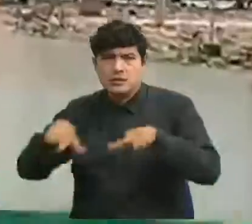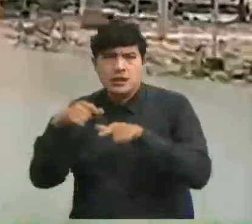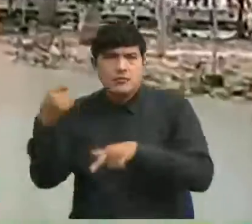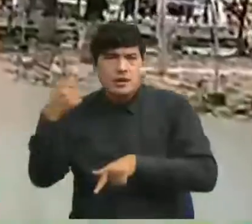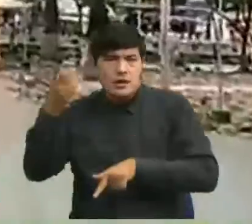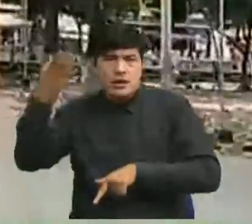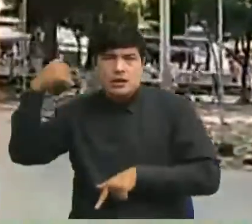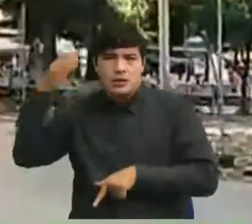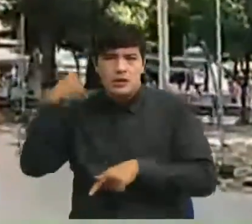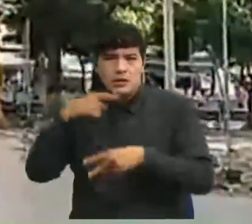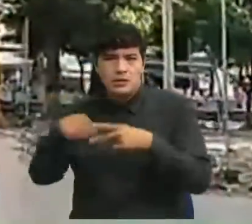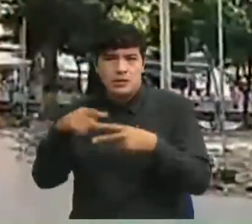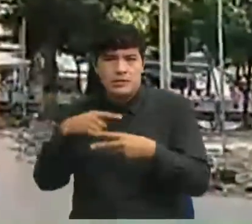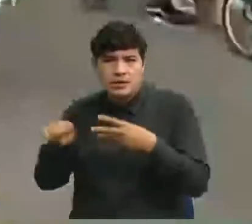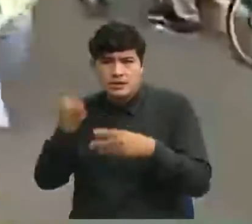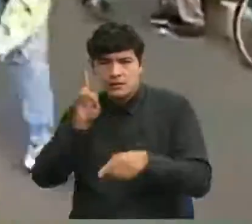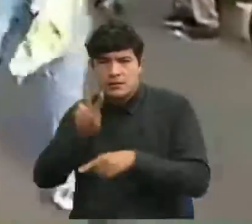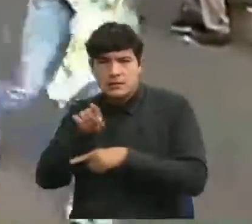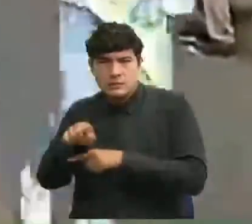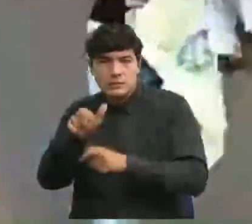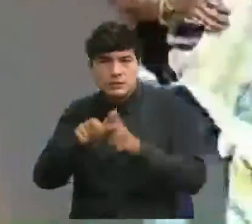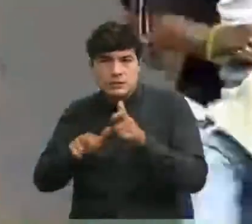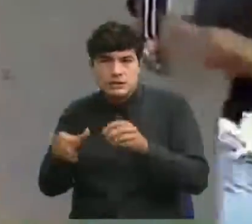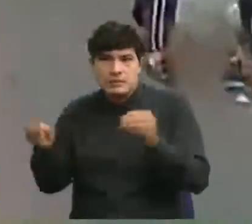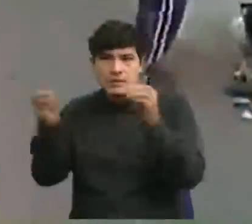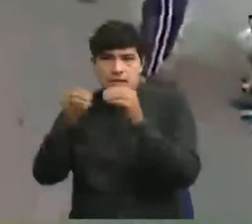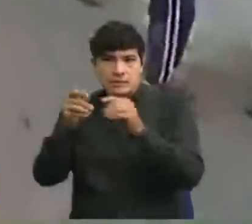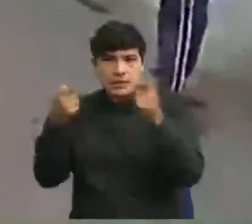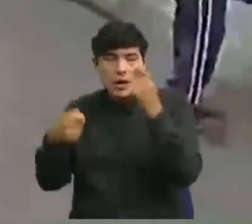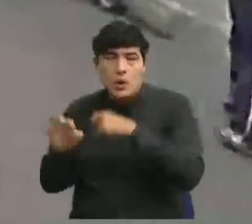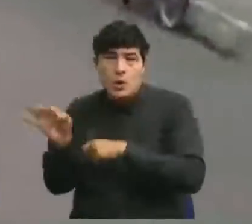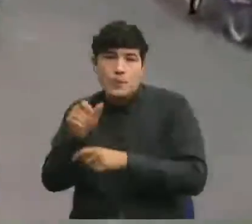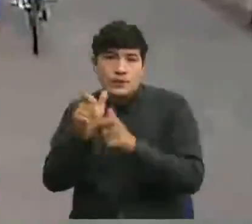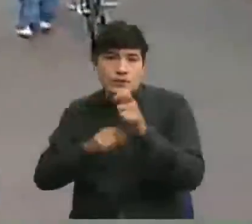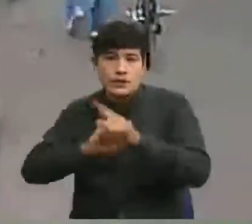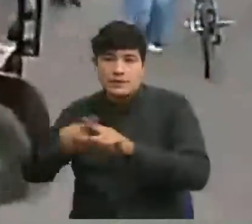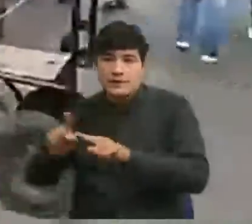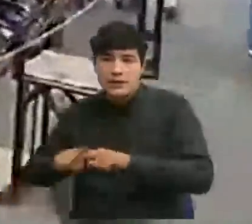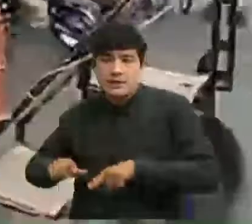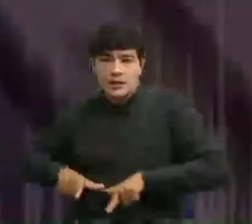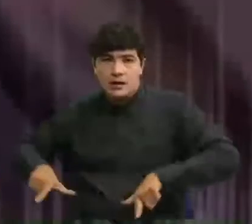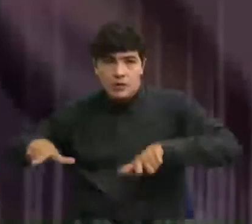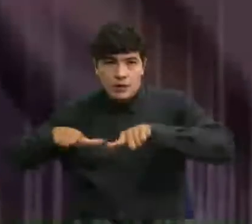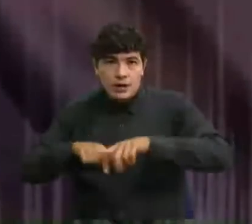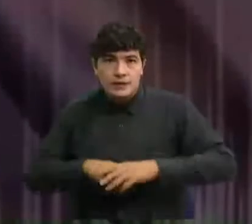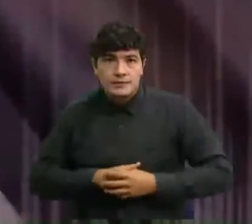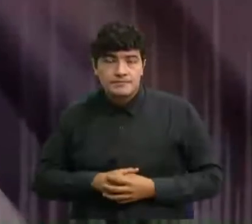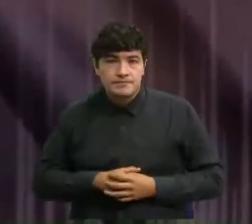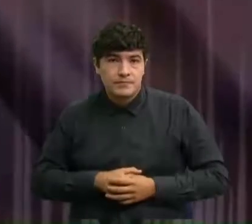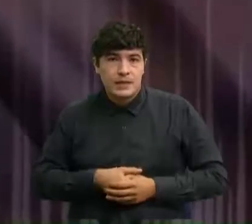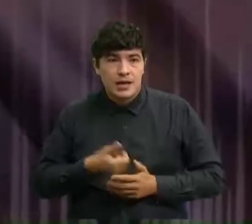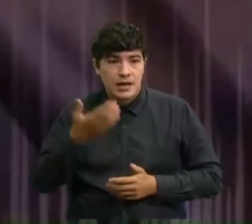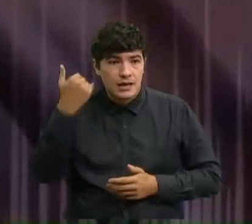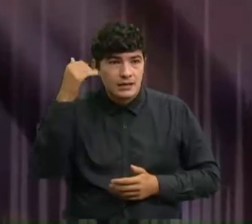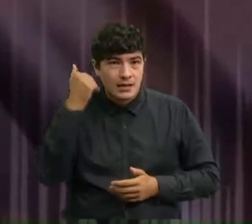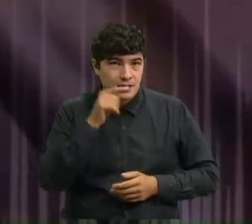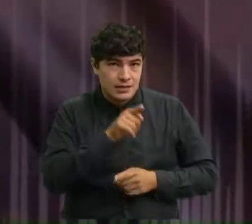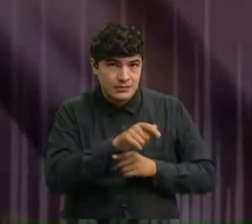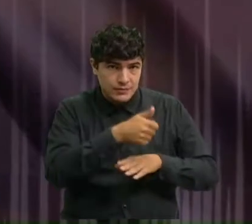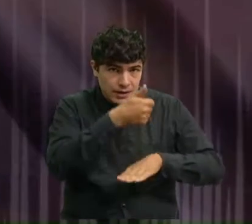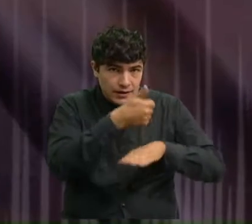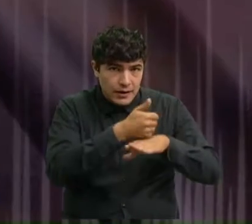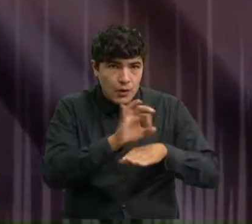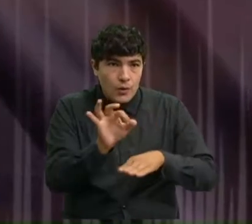últimas semanas se evidenció el aumento de vendedores y personas en estos sitios. Este fin de semana, sobre todo con Ejército y